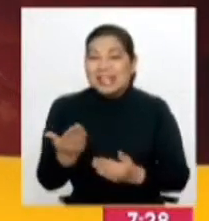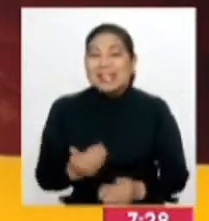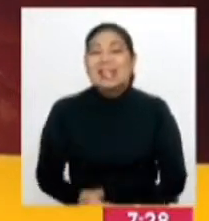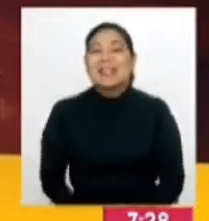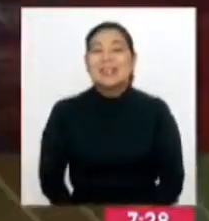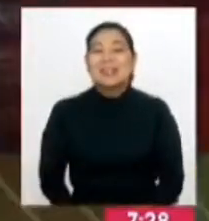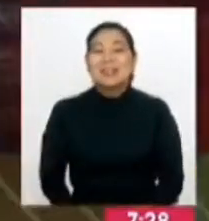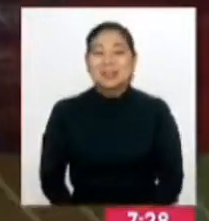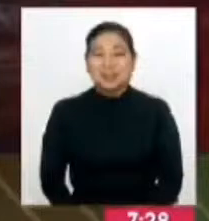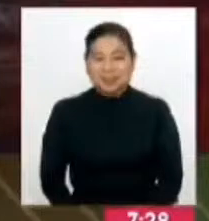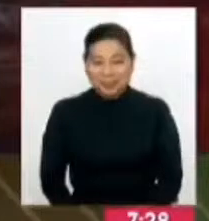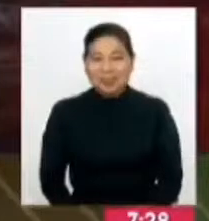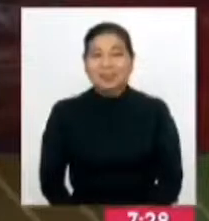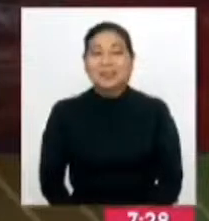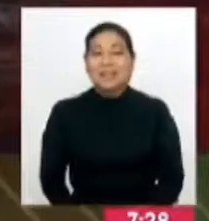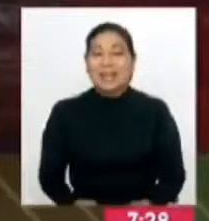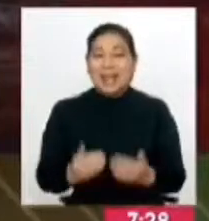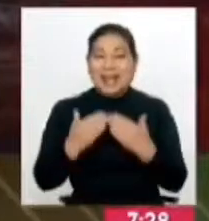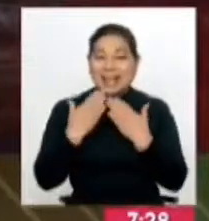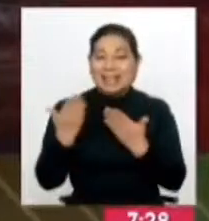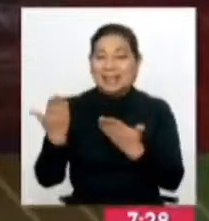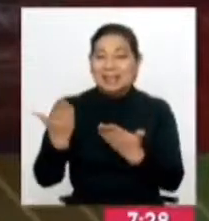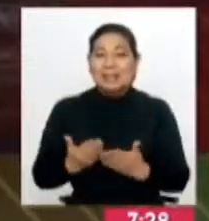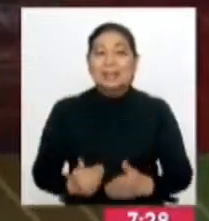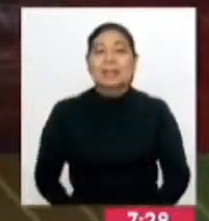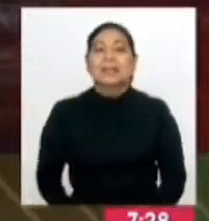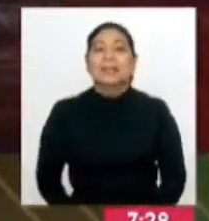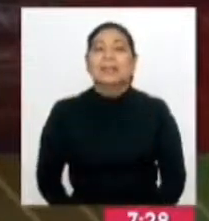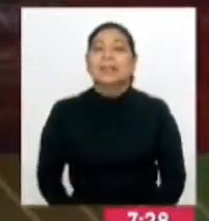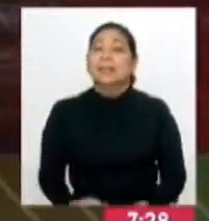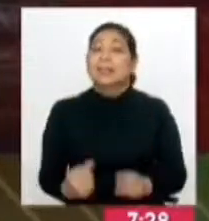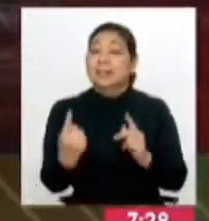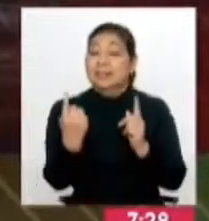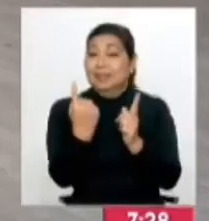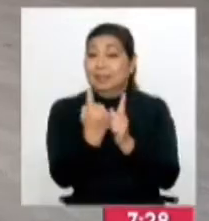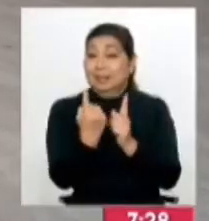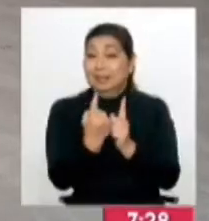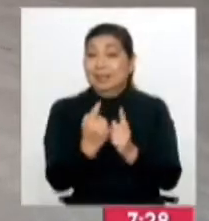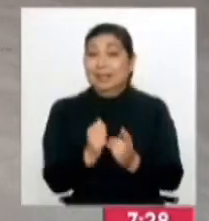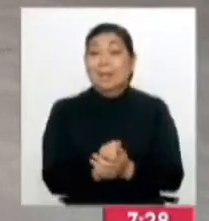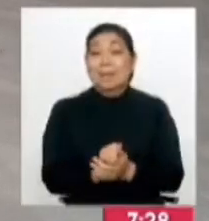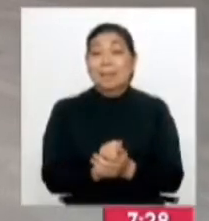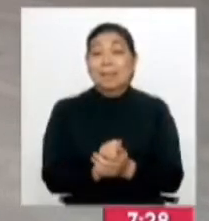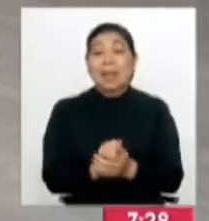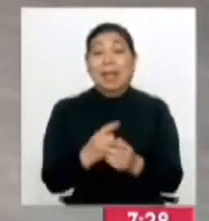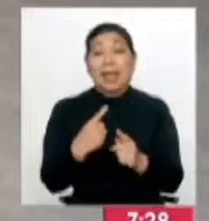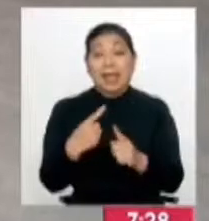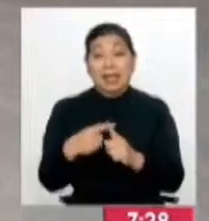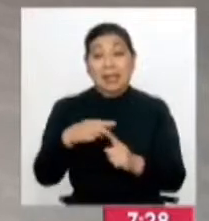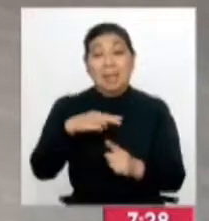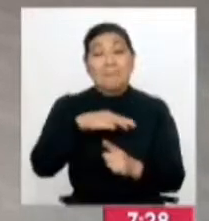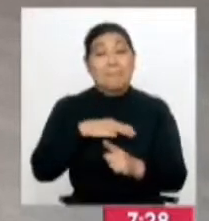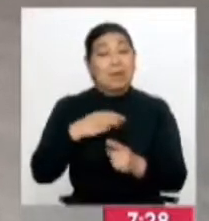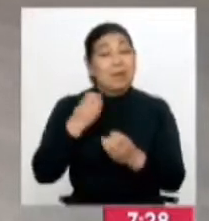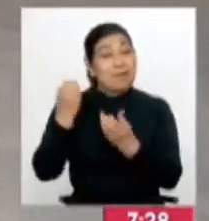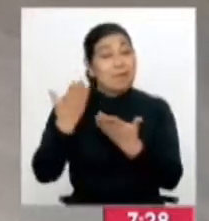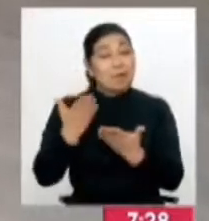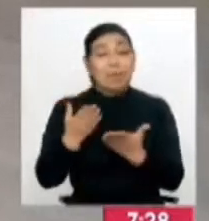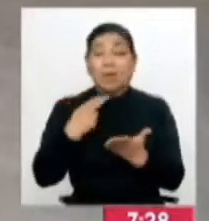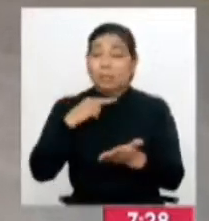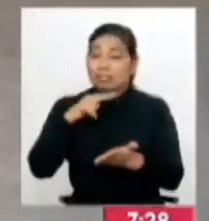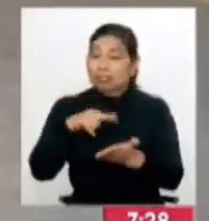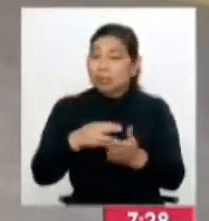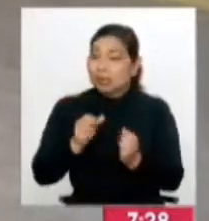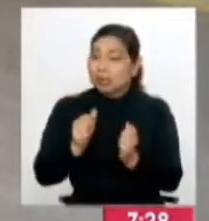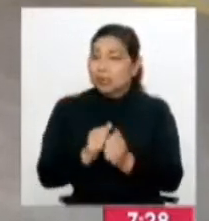Bienvenido. Muy buenos días. Saludarte. Gracias por la invitación. Entró la entrevista del ahora ex ministro de Defensa, luego un informe que quería